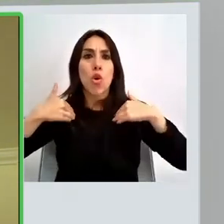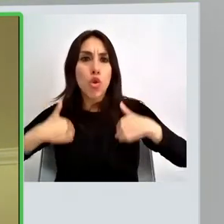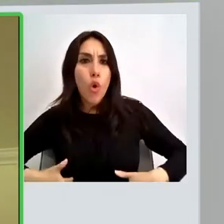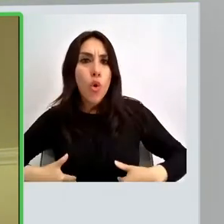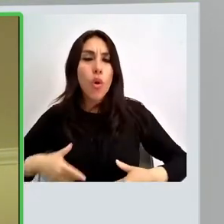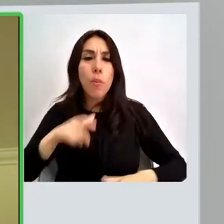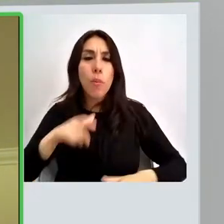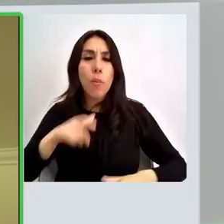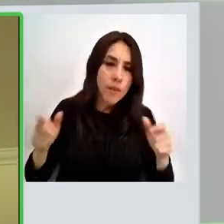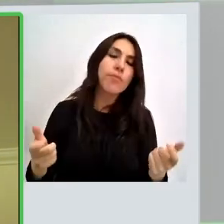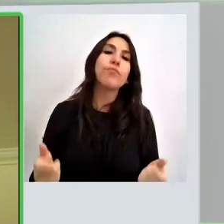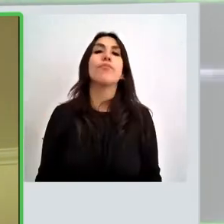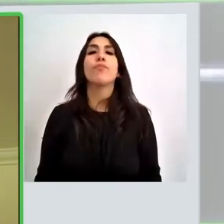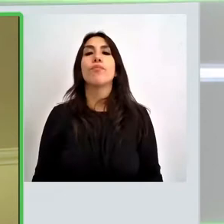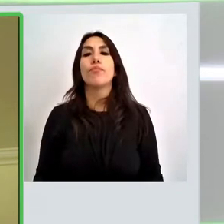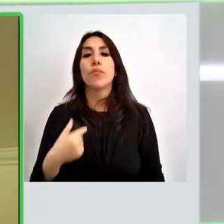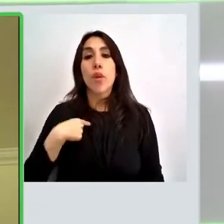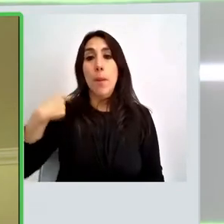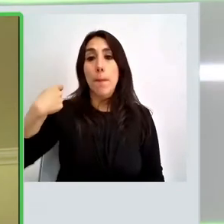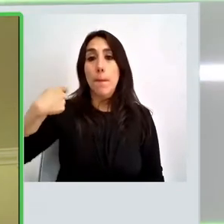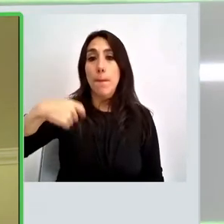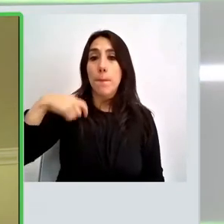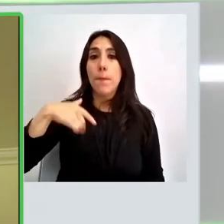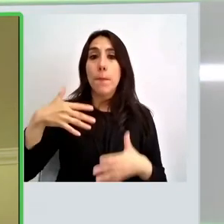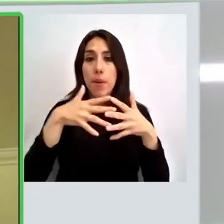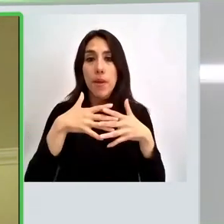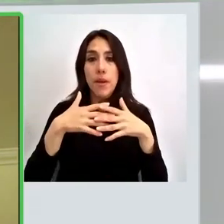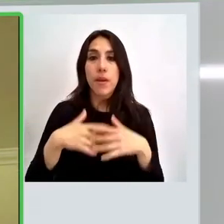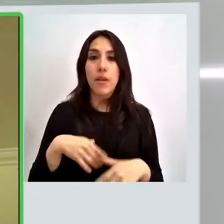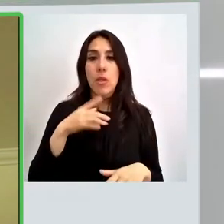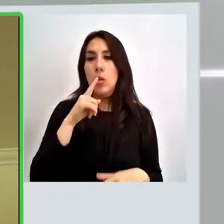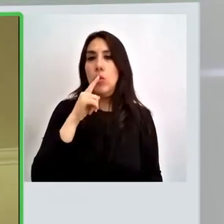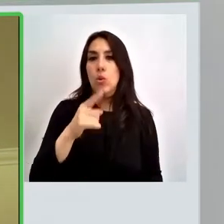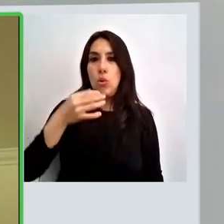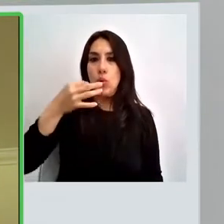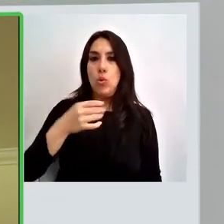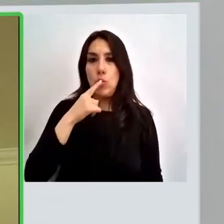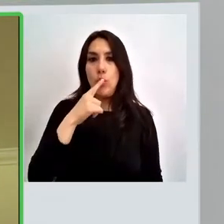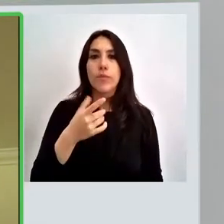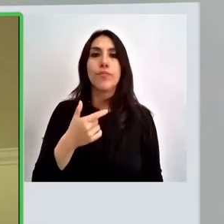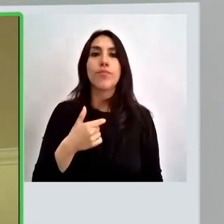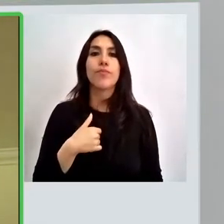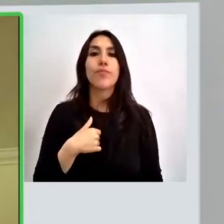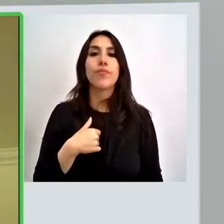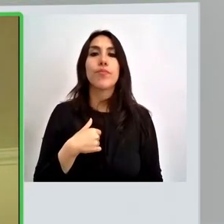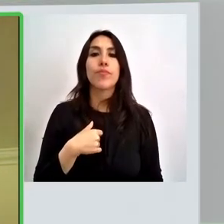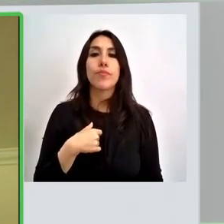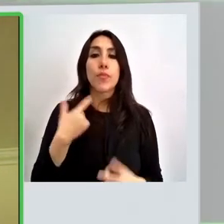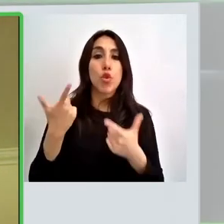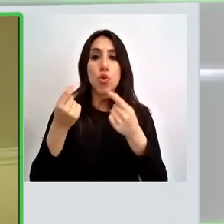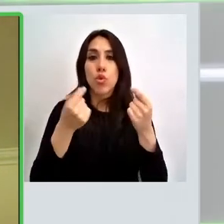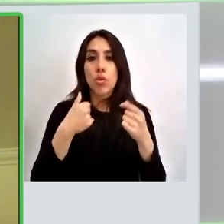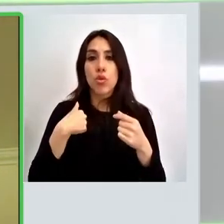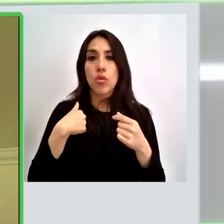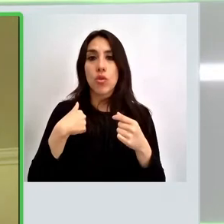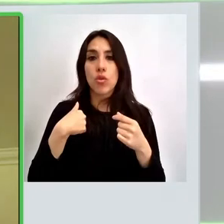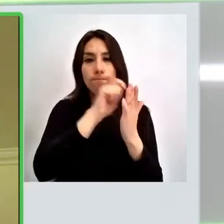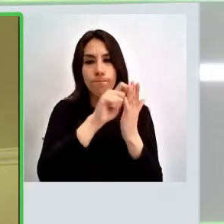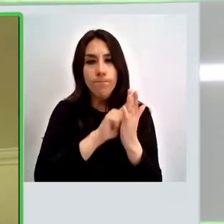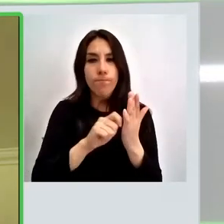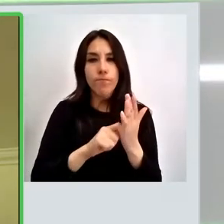correcto que tuve la posibilidad de hacer el bosquejo de esta ley y puede ser como el